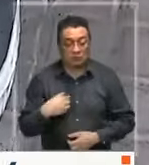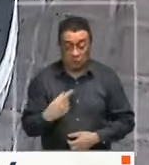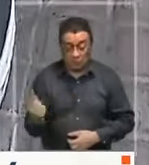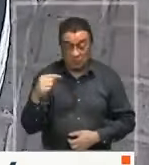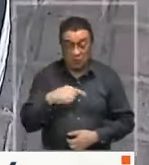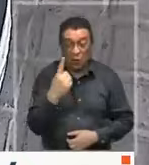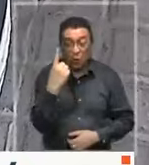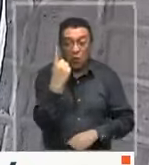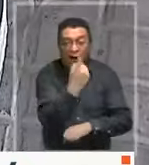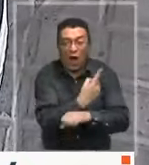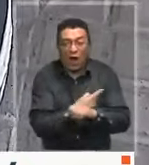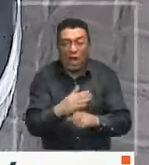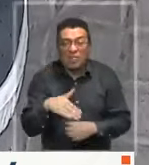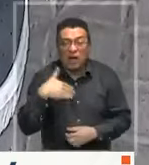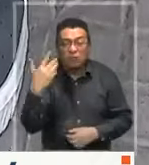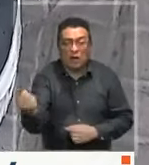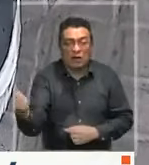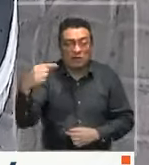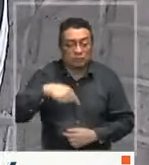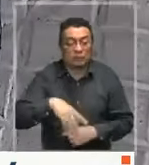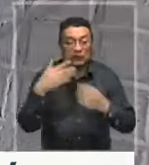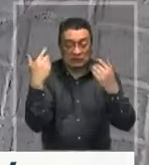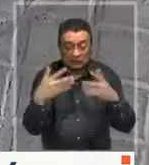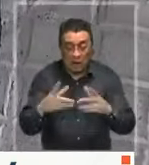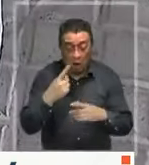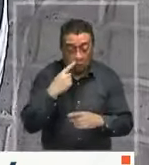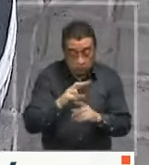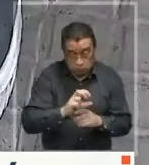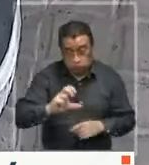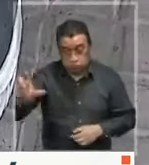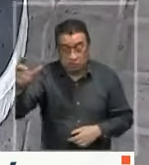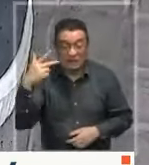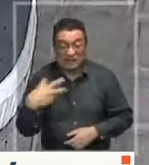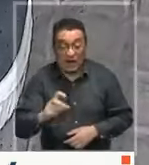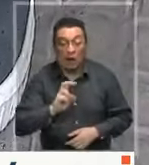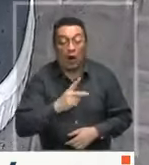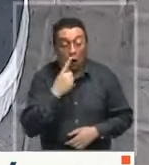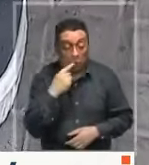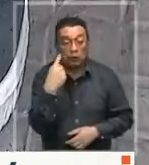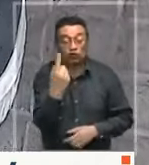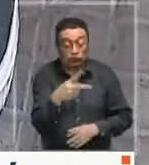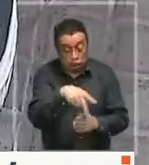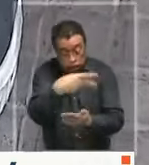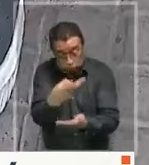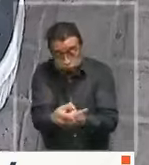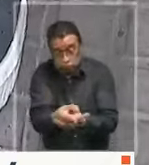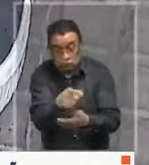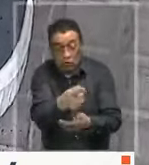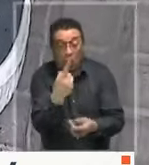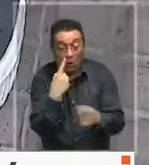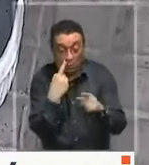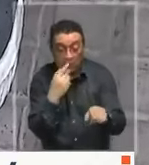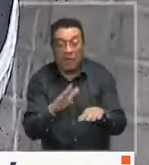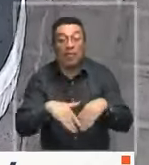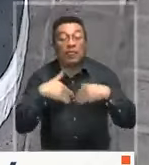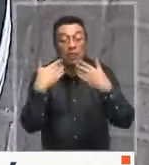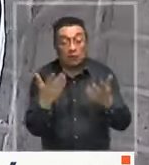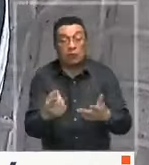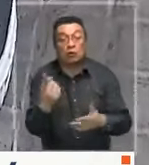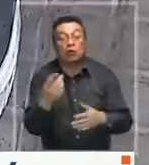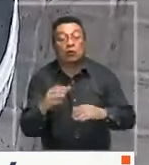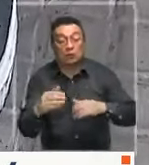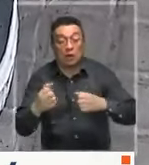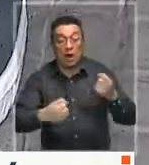después, como una hora después. ¿Y la víctima ya se había ido a poner la denuncia? El caballero quedó tirado en el suelo y pasó como un